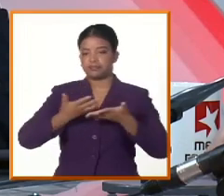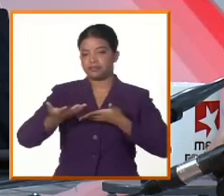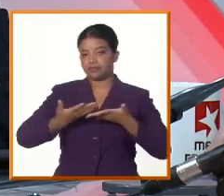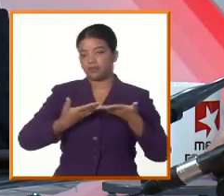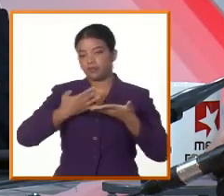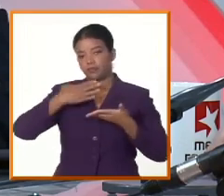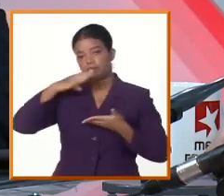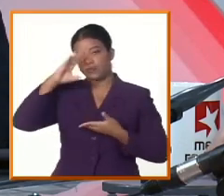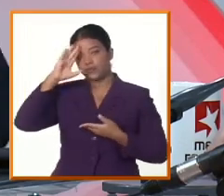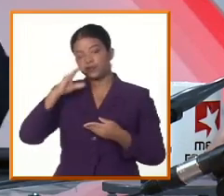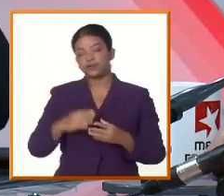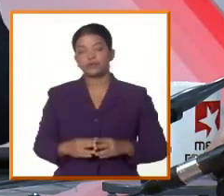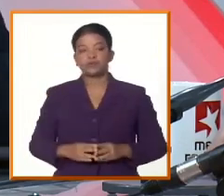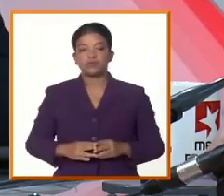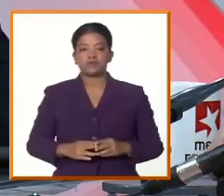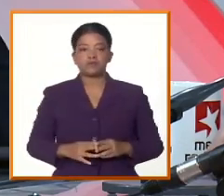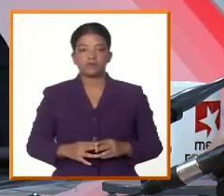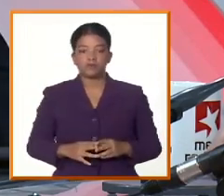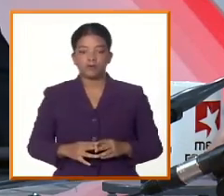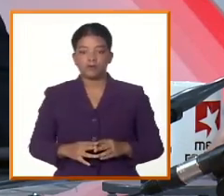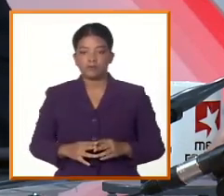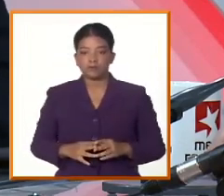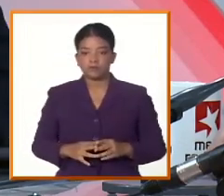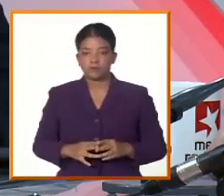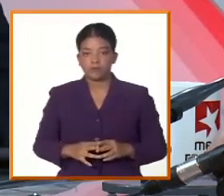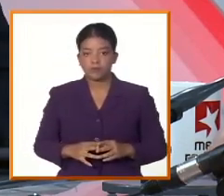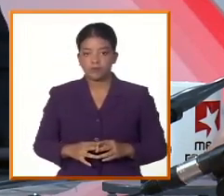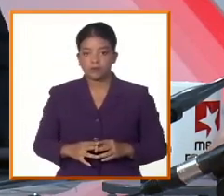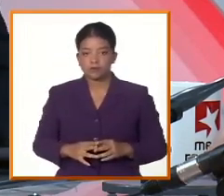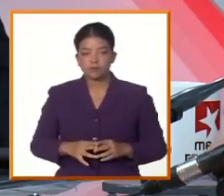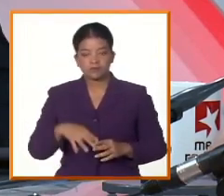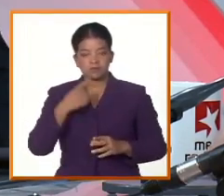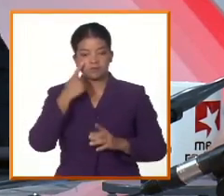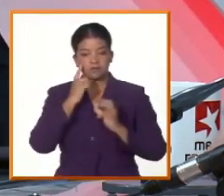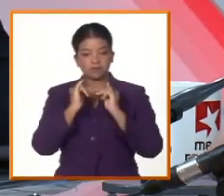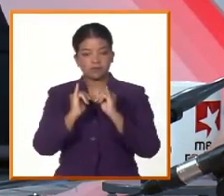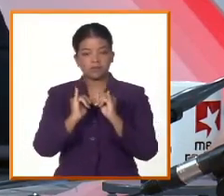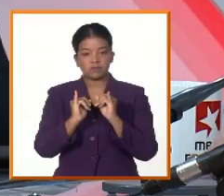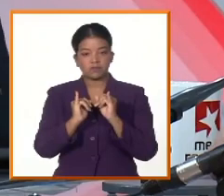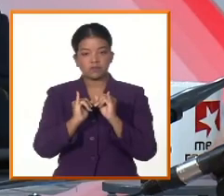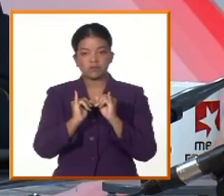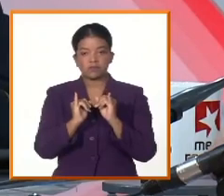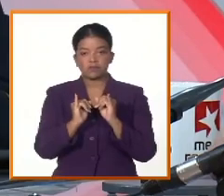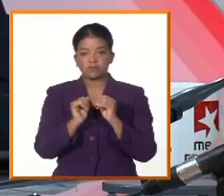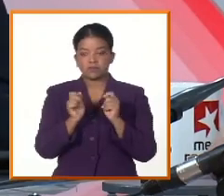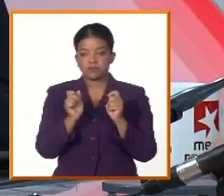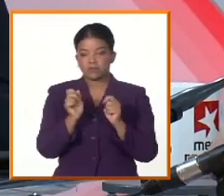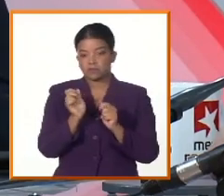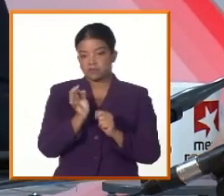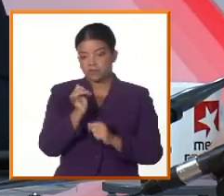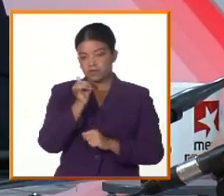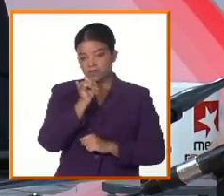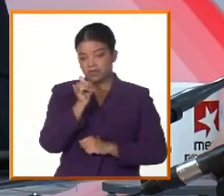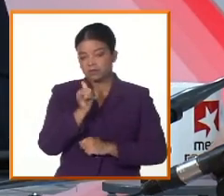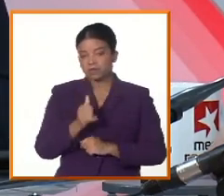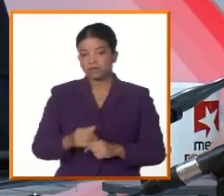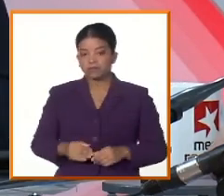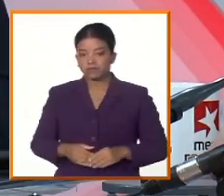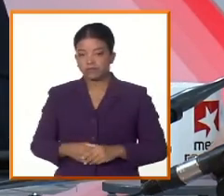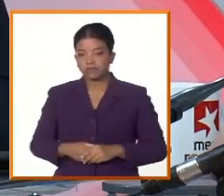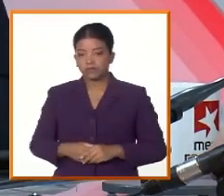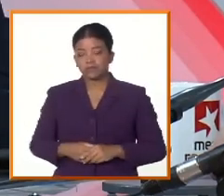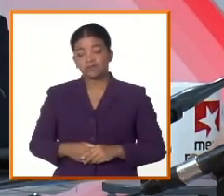Cuba el reporte de nuestros enviados especiales nos da más detalles de esa hoy en Italia tenemos